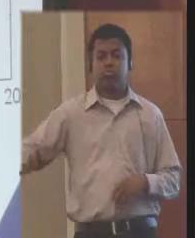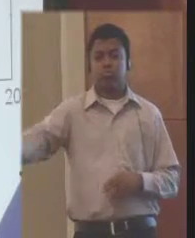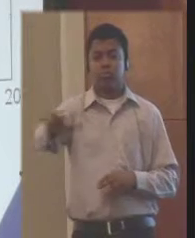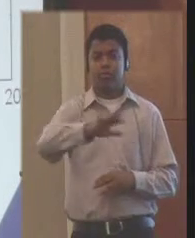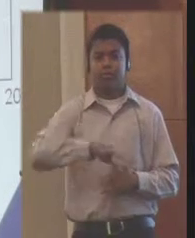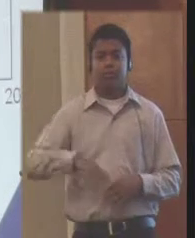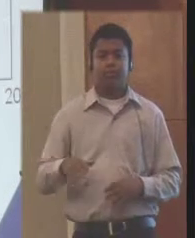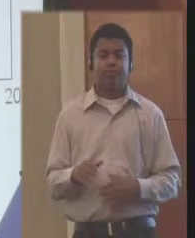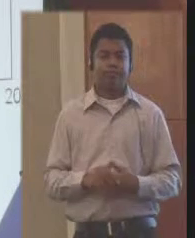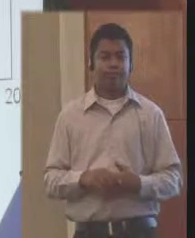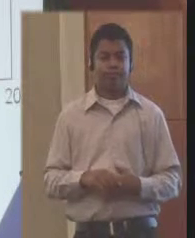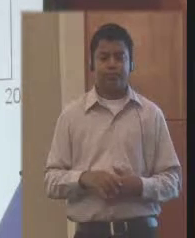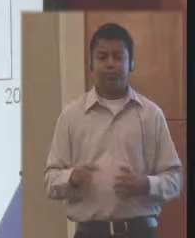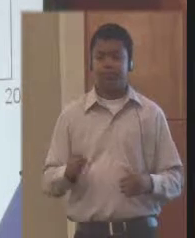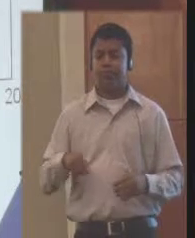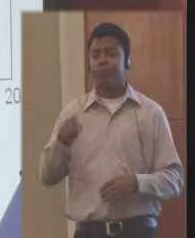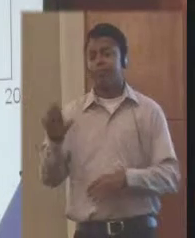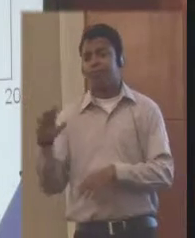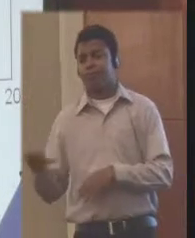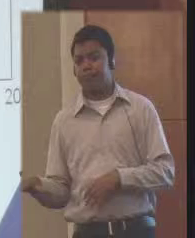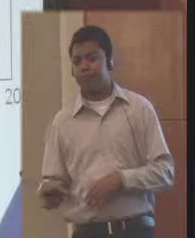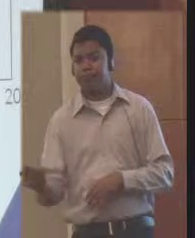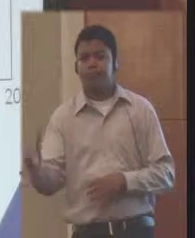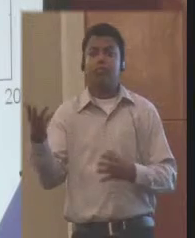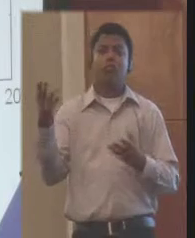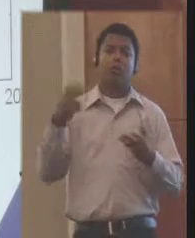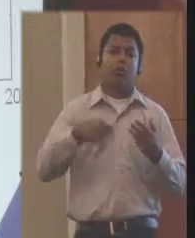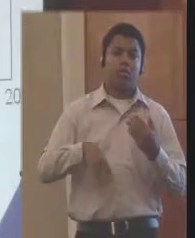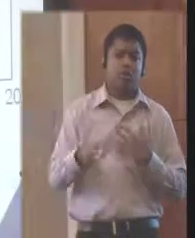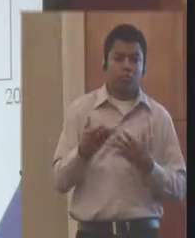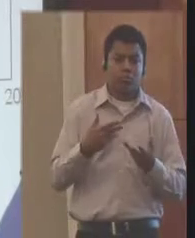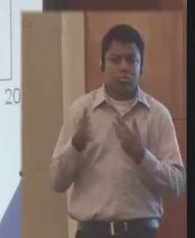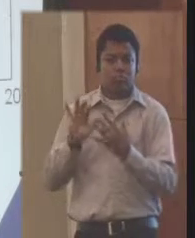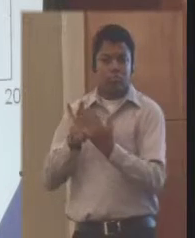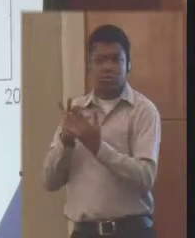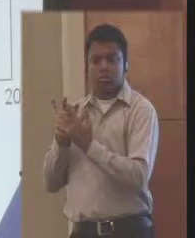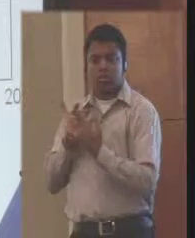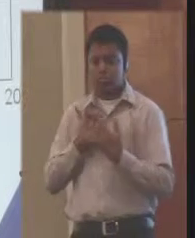tenemos transporte, acá tenemos también para las telecomunicaciones.